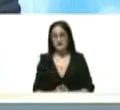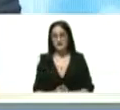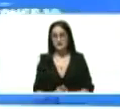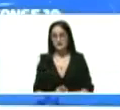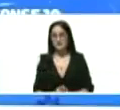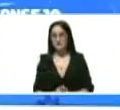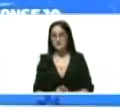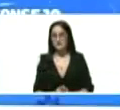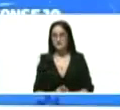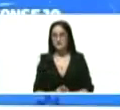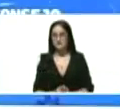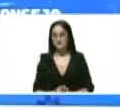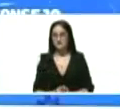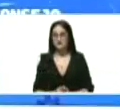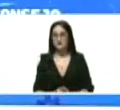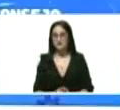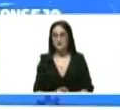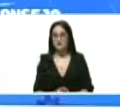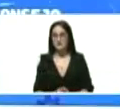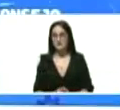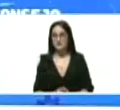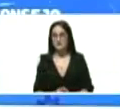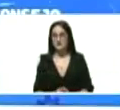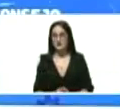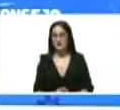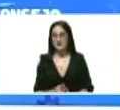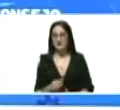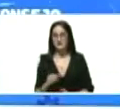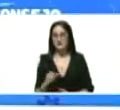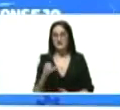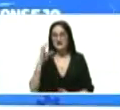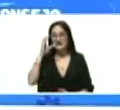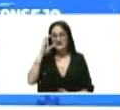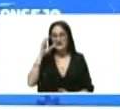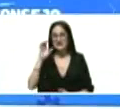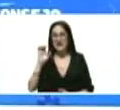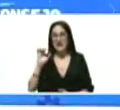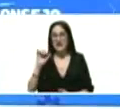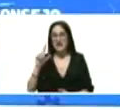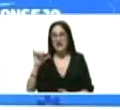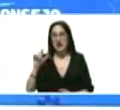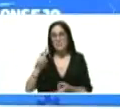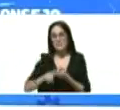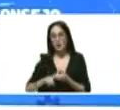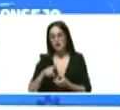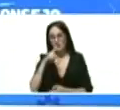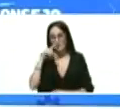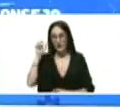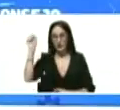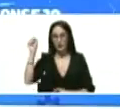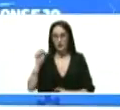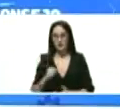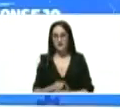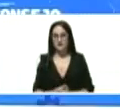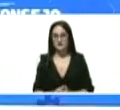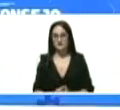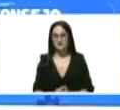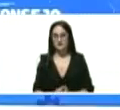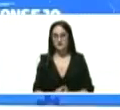¿Ah? Doctora Cilia Flores, mi querida esposa, doña